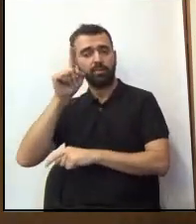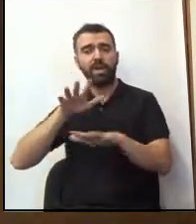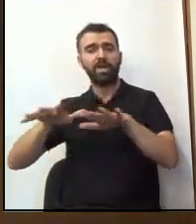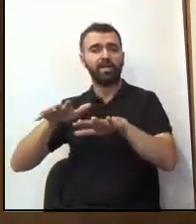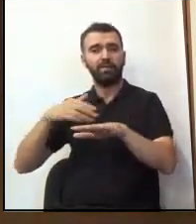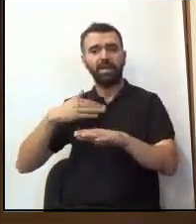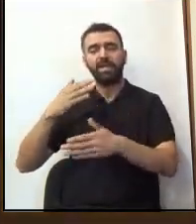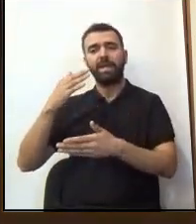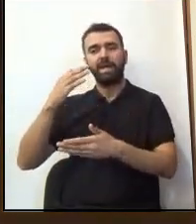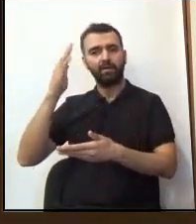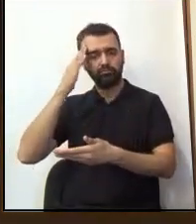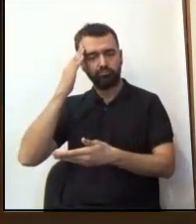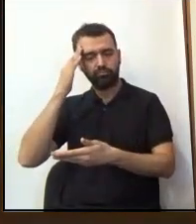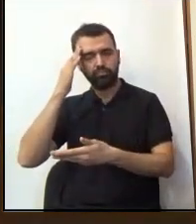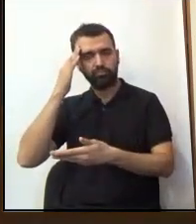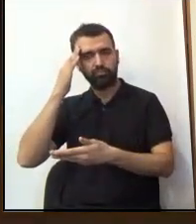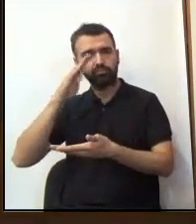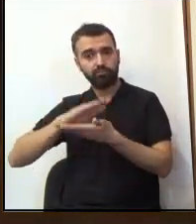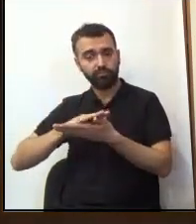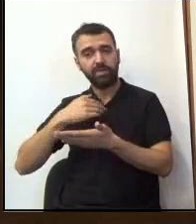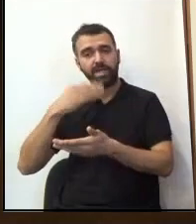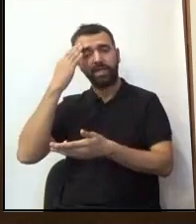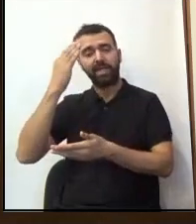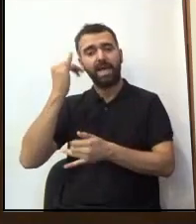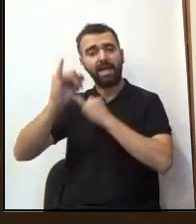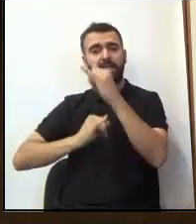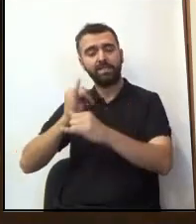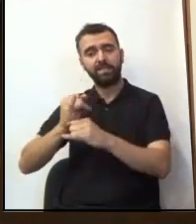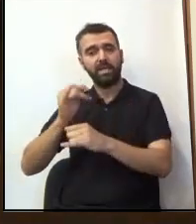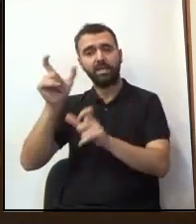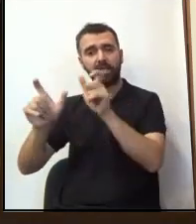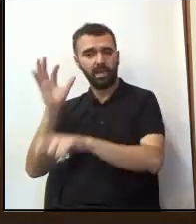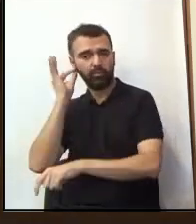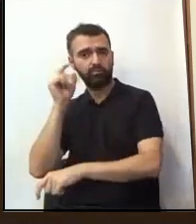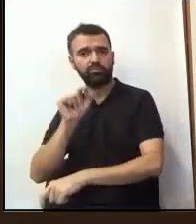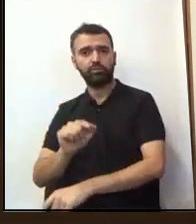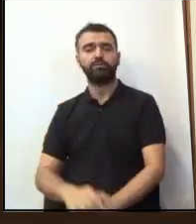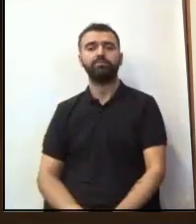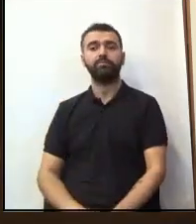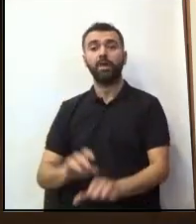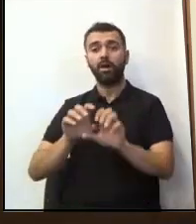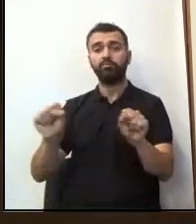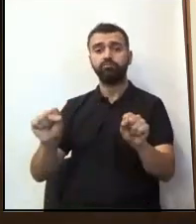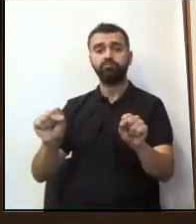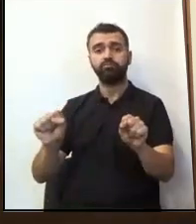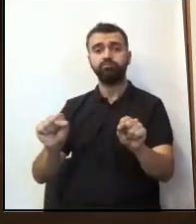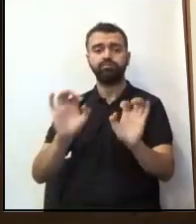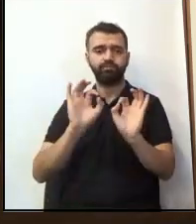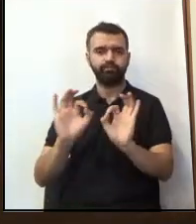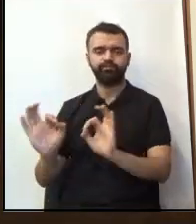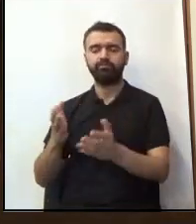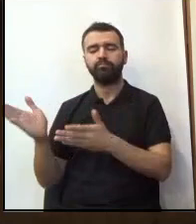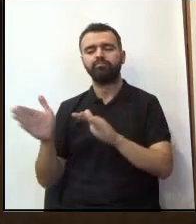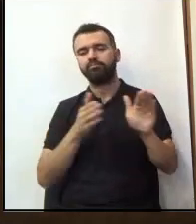de conmemoración del Día Internacional de la Mujer. ¿Estamos de acuerdo? Perfecto. Entonces, pasamos al